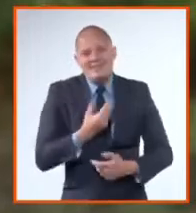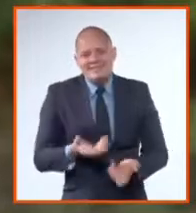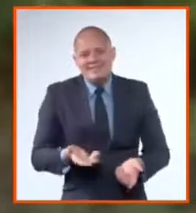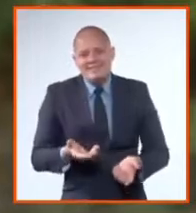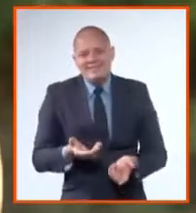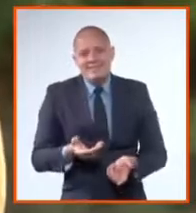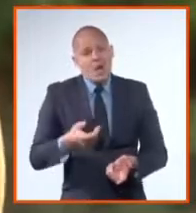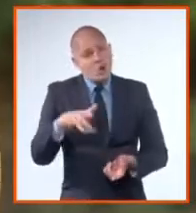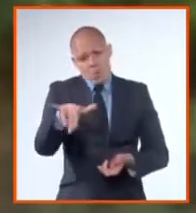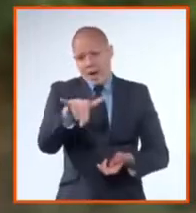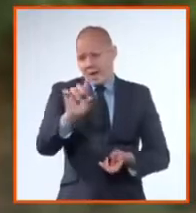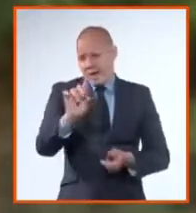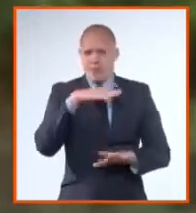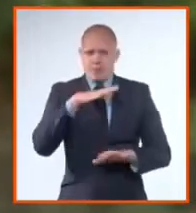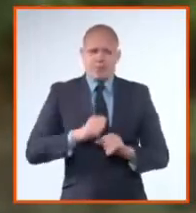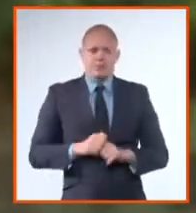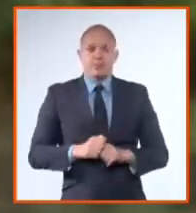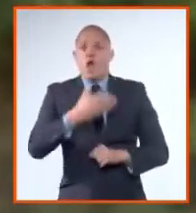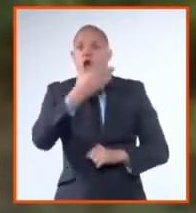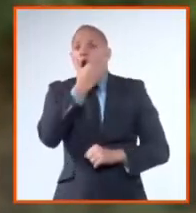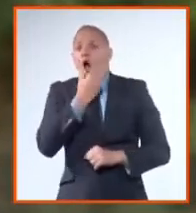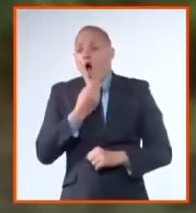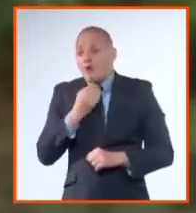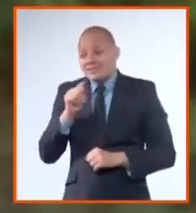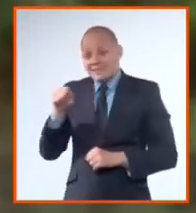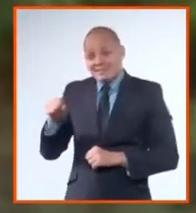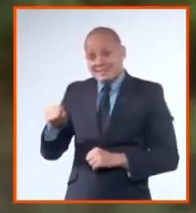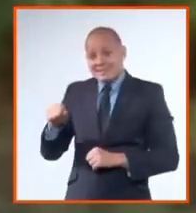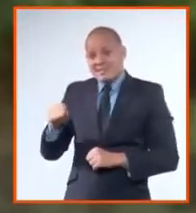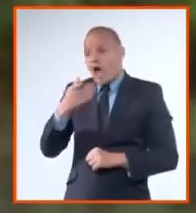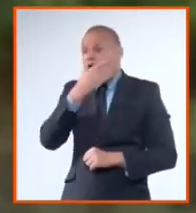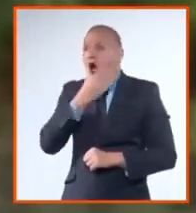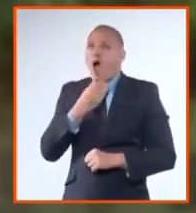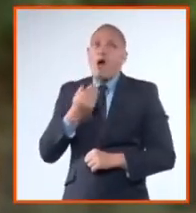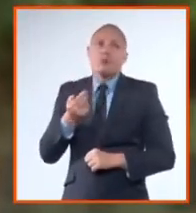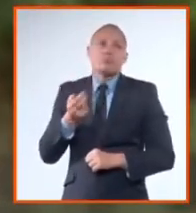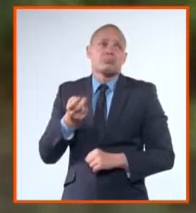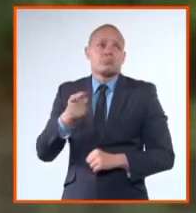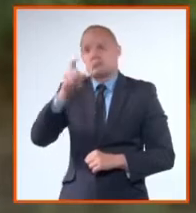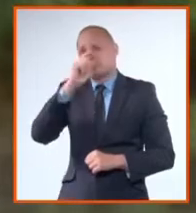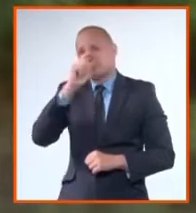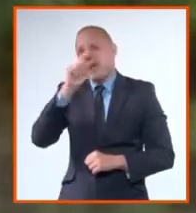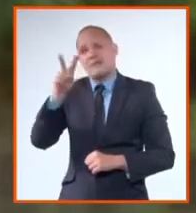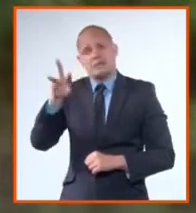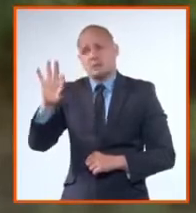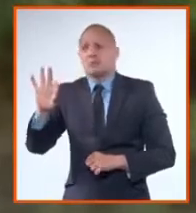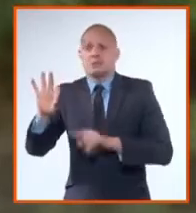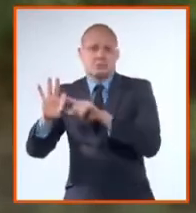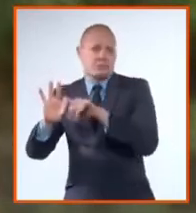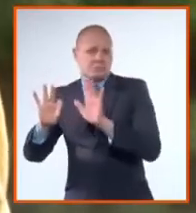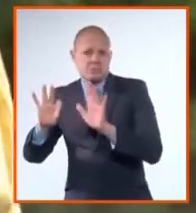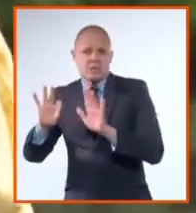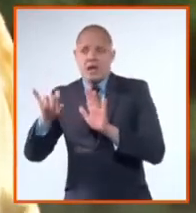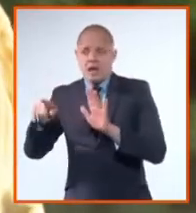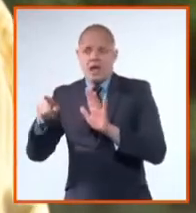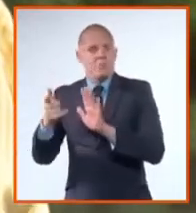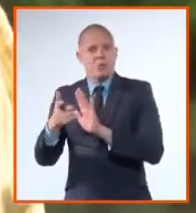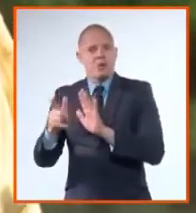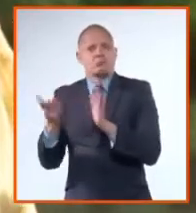50, porque ese va a ser doctor 30 años en su vida laboral útil, y eso es